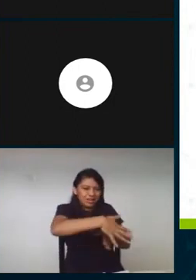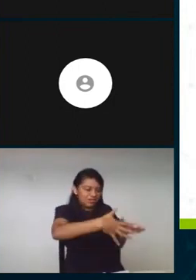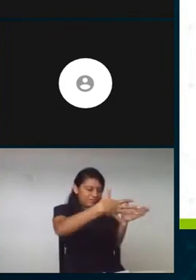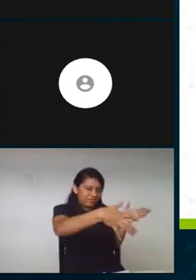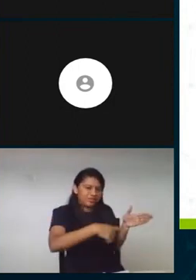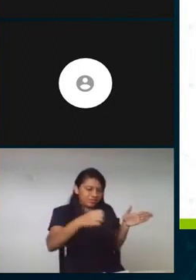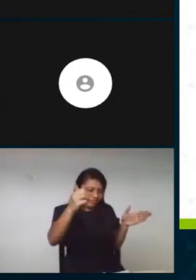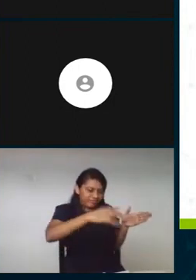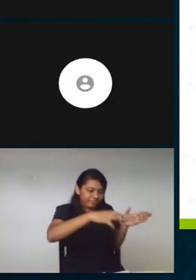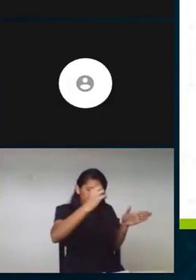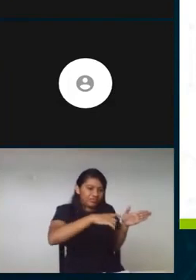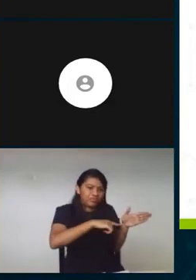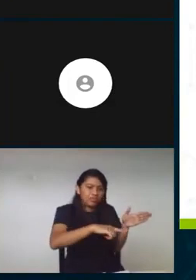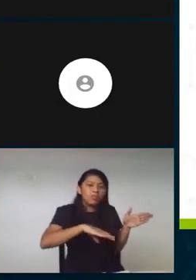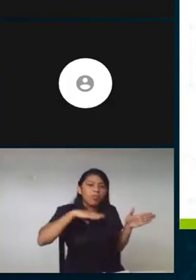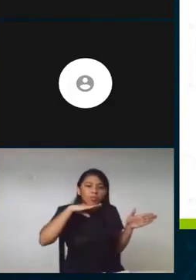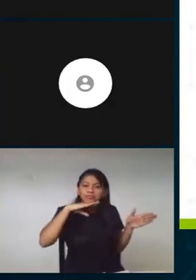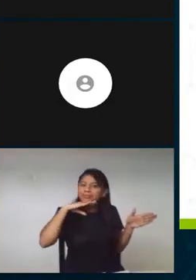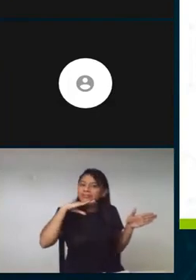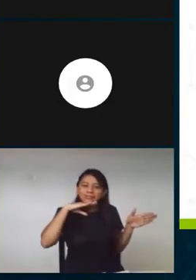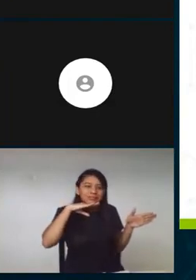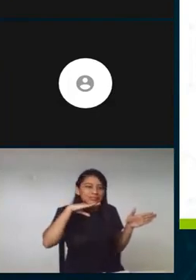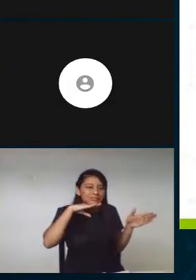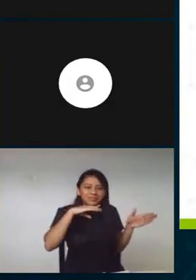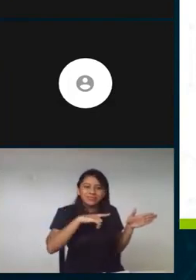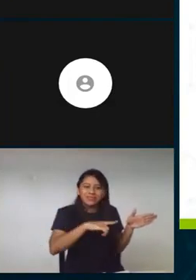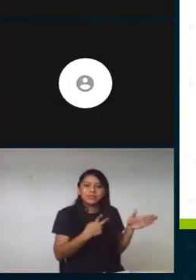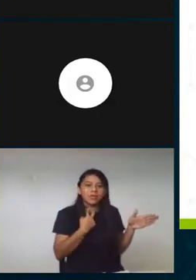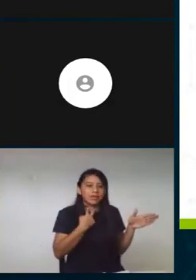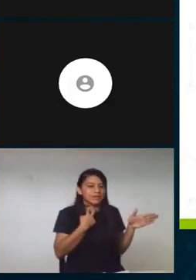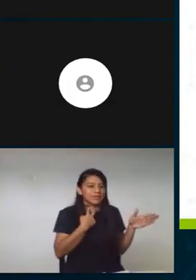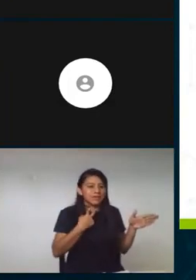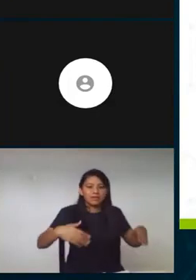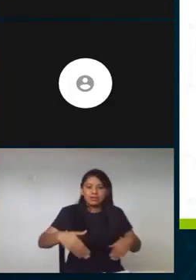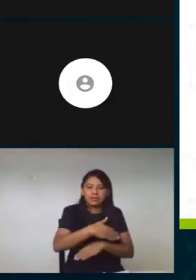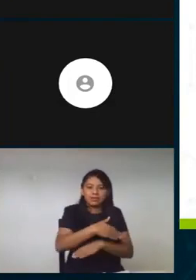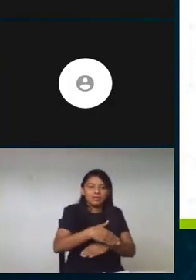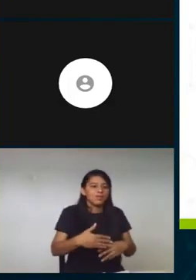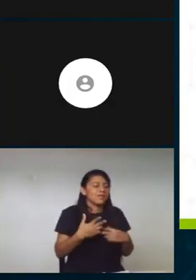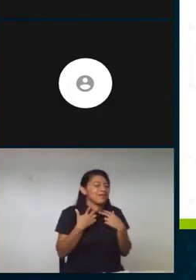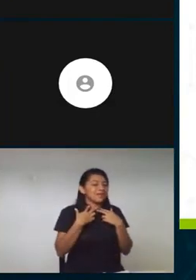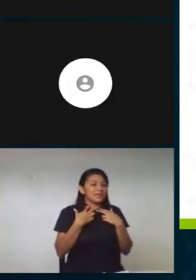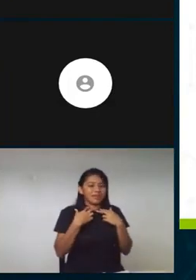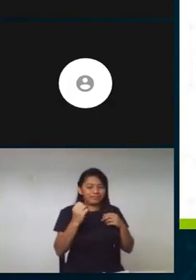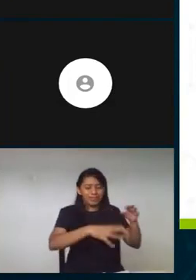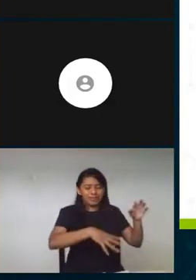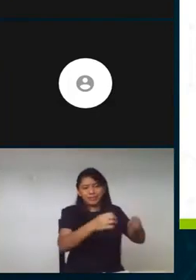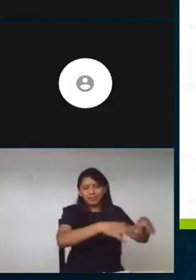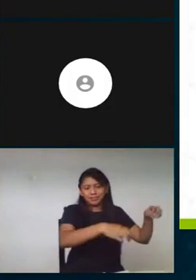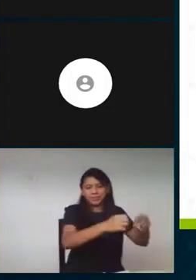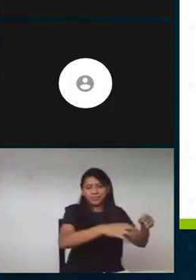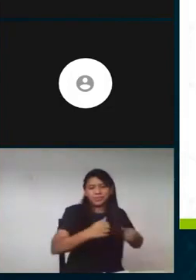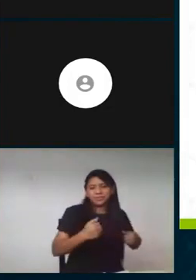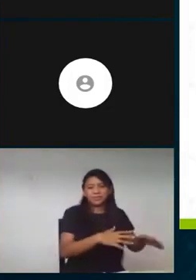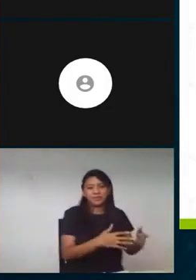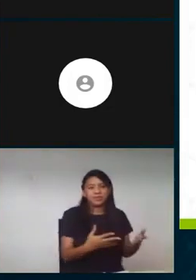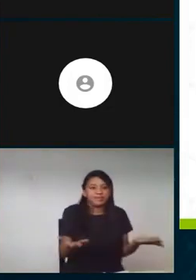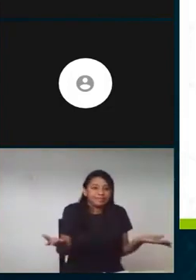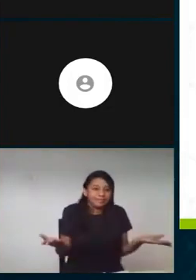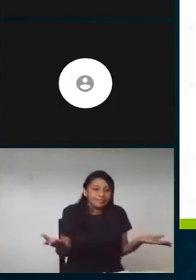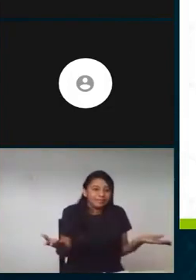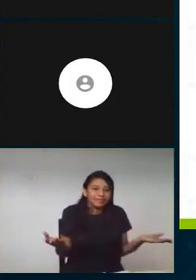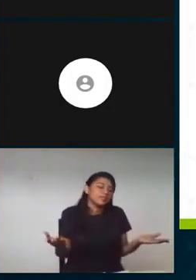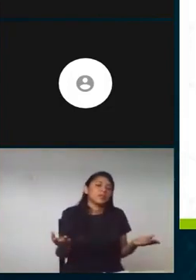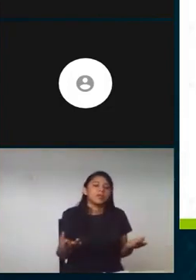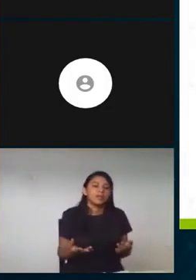uso adecuado. El método, no todo se maneja con un reglamento para el manejo de los residuos sólidos,